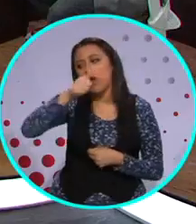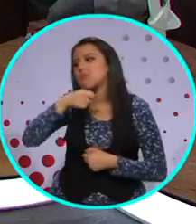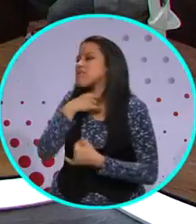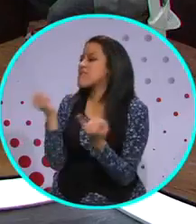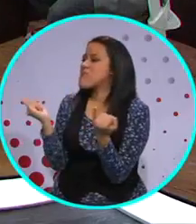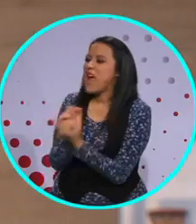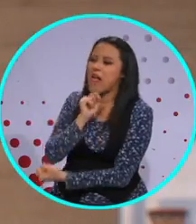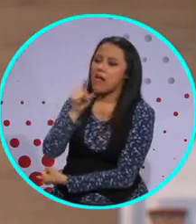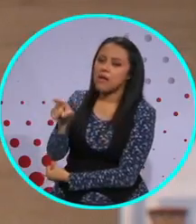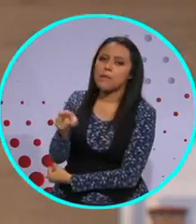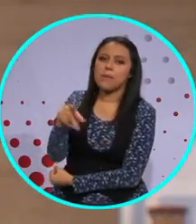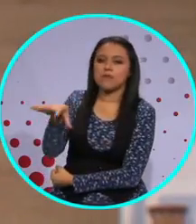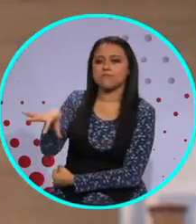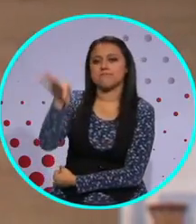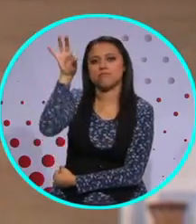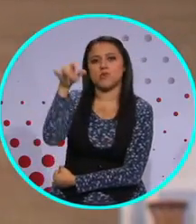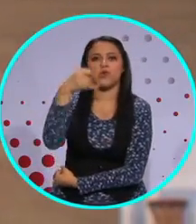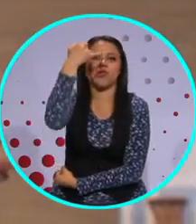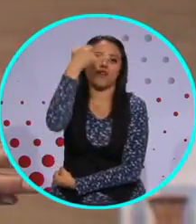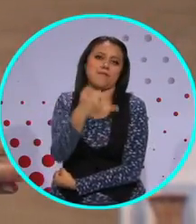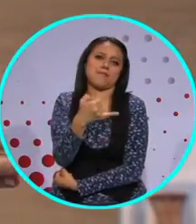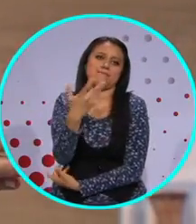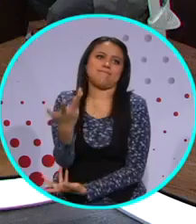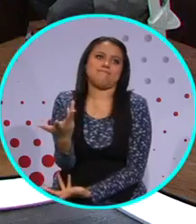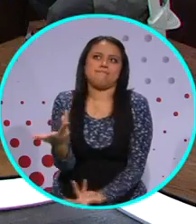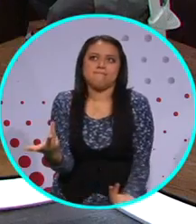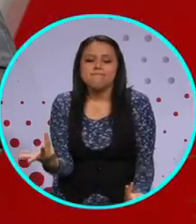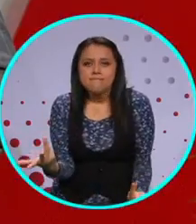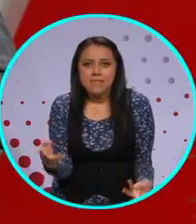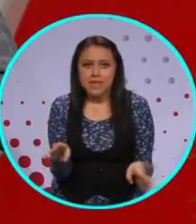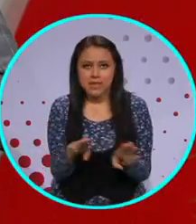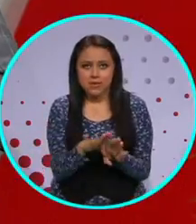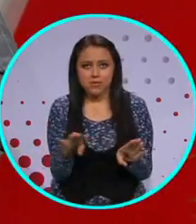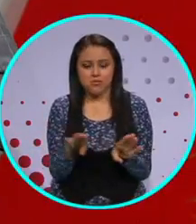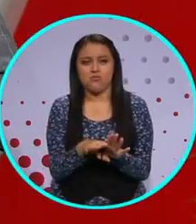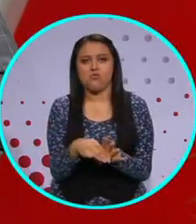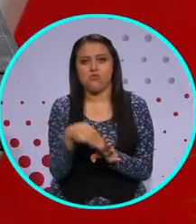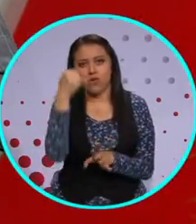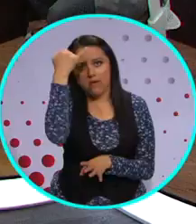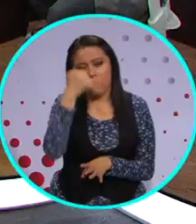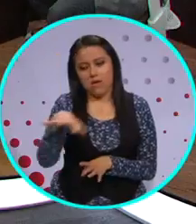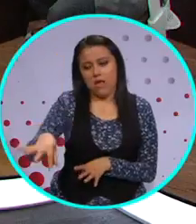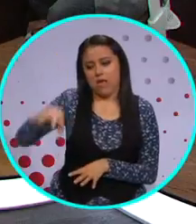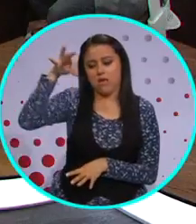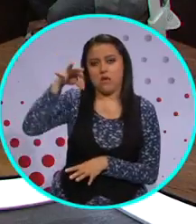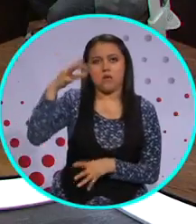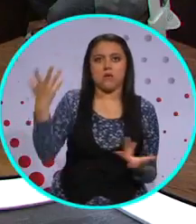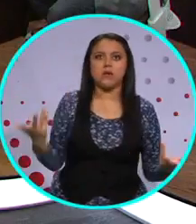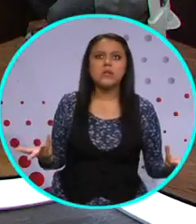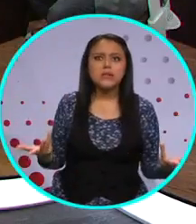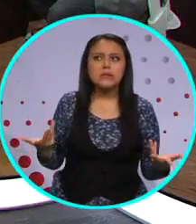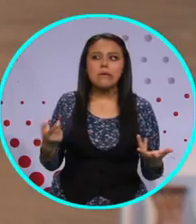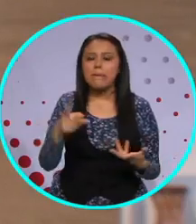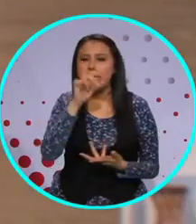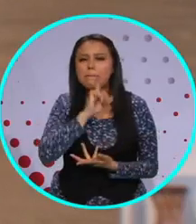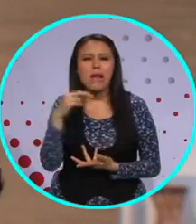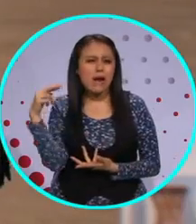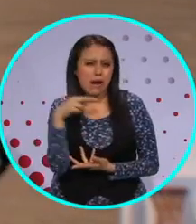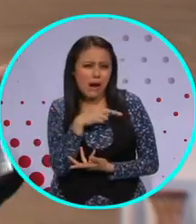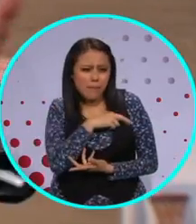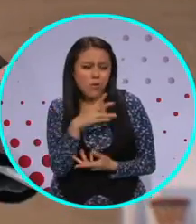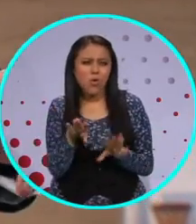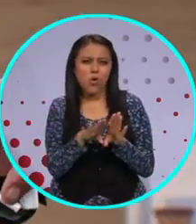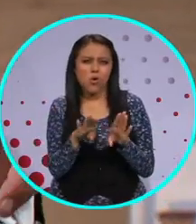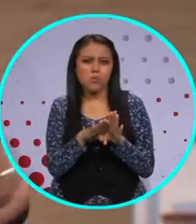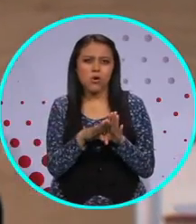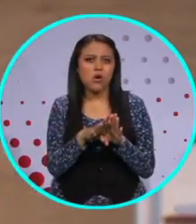uno va a ser el jefe uno gana que lo peor de todo el menos peor el que alcanzó a mentir más rápido para que ahora